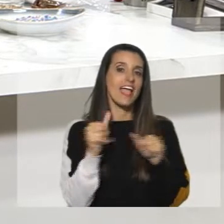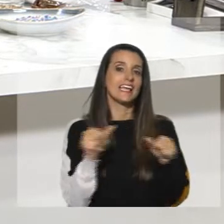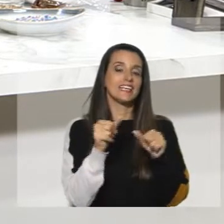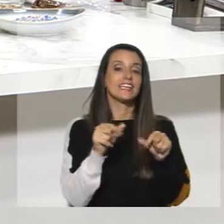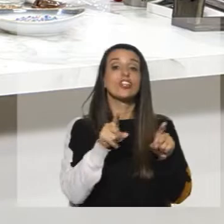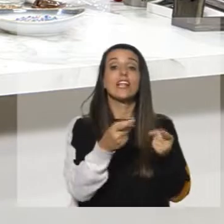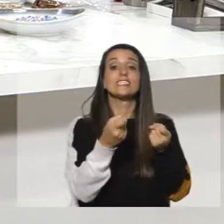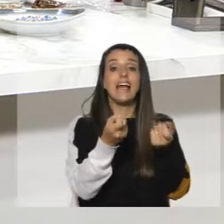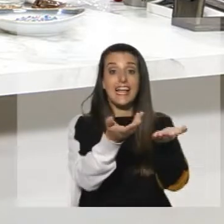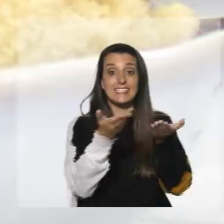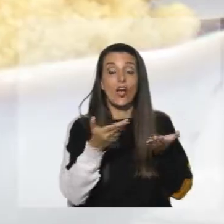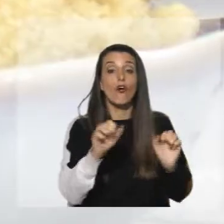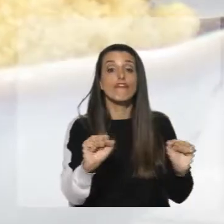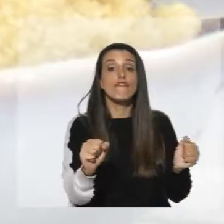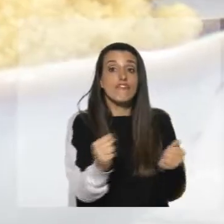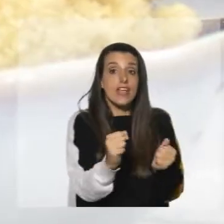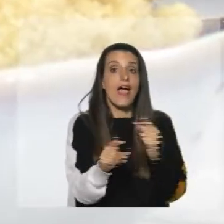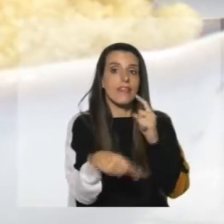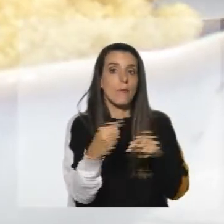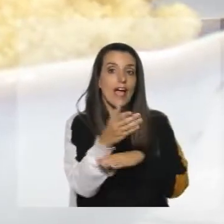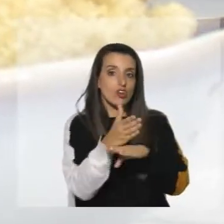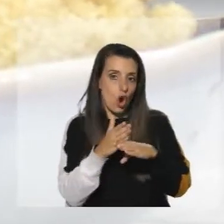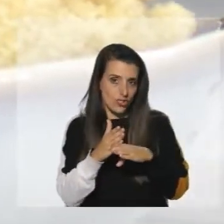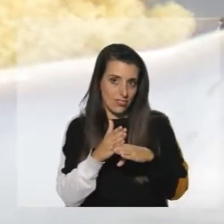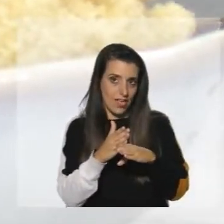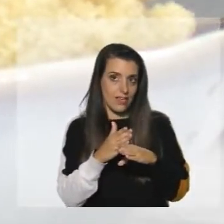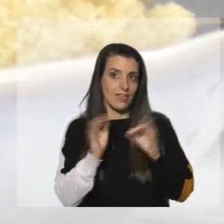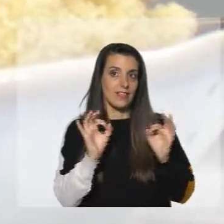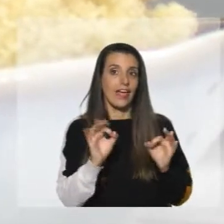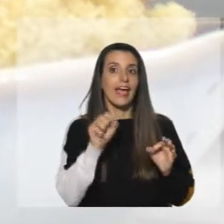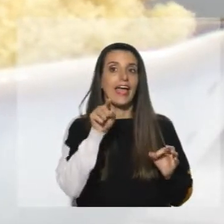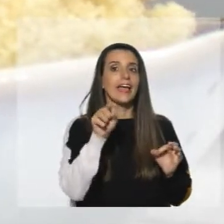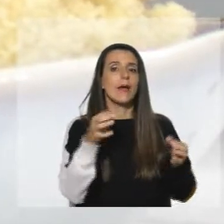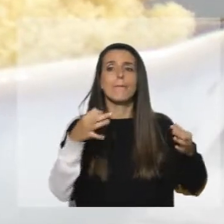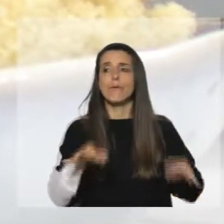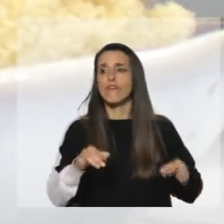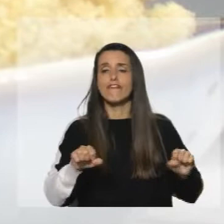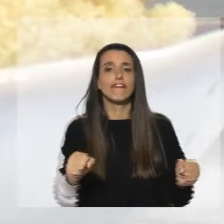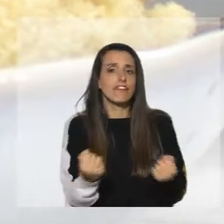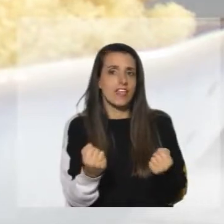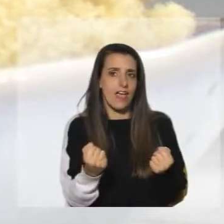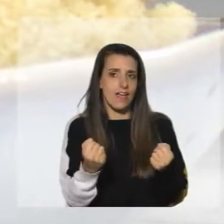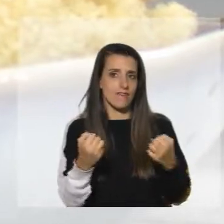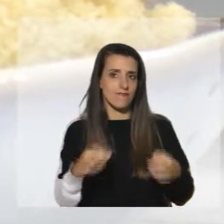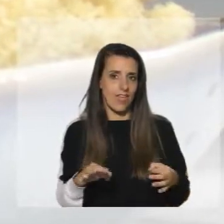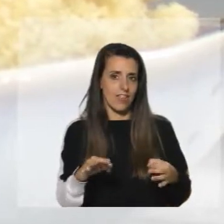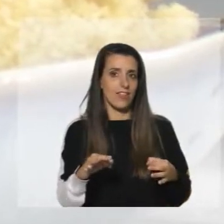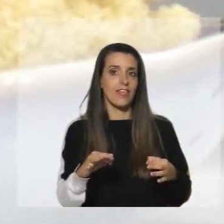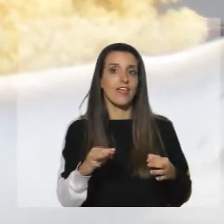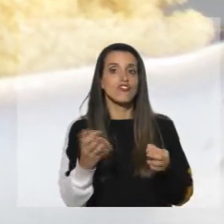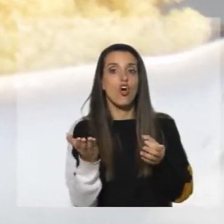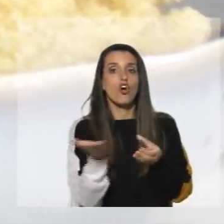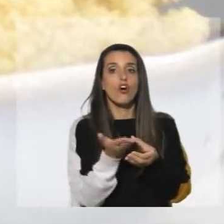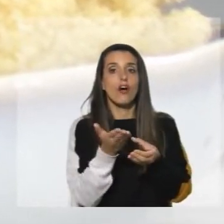dejarla enfriar para poder cortarla y para poder armar la otra torta. Esta estaba bien fresca. Le recorté